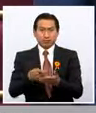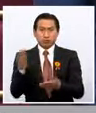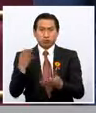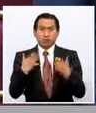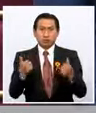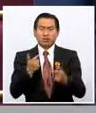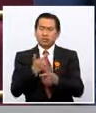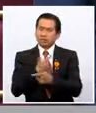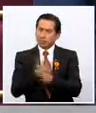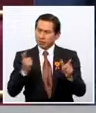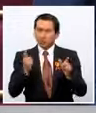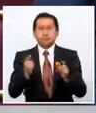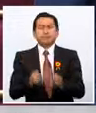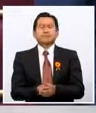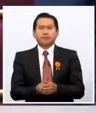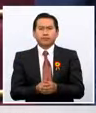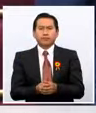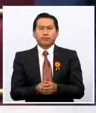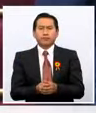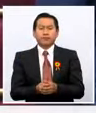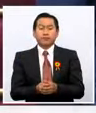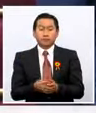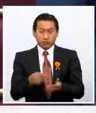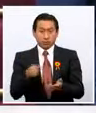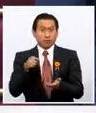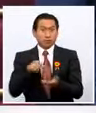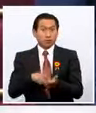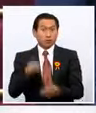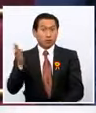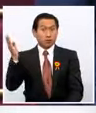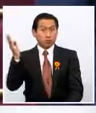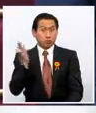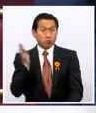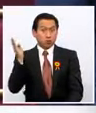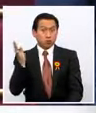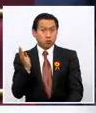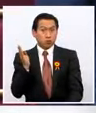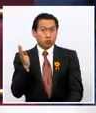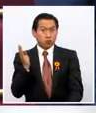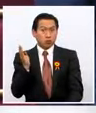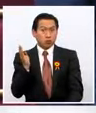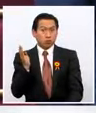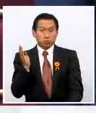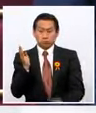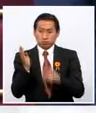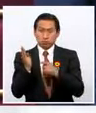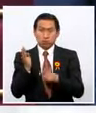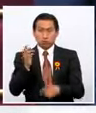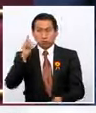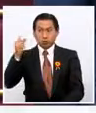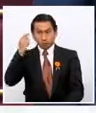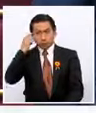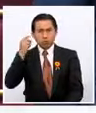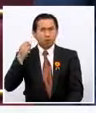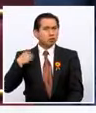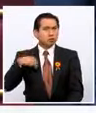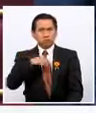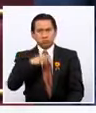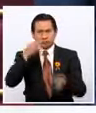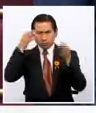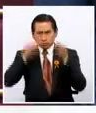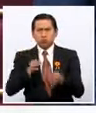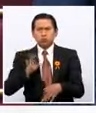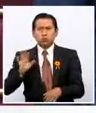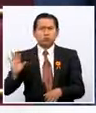salud un bono que ha decidido el gobierno en beneficio de los